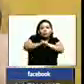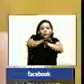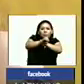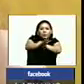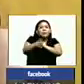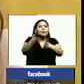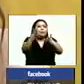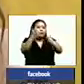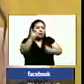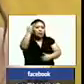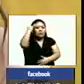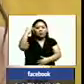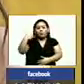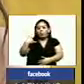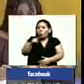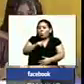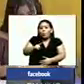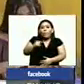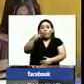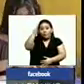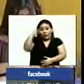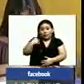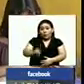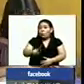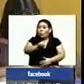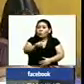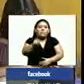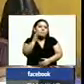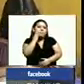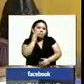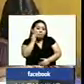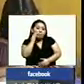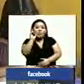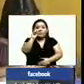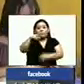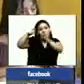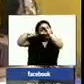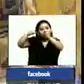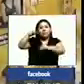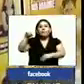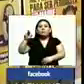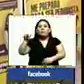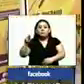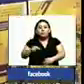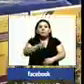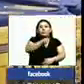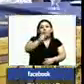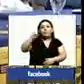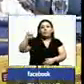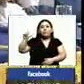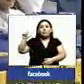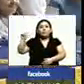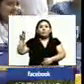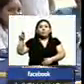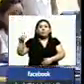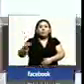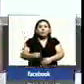Queremos Ser Niñas, No Madres. Con imágenes de Juan Castellanos, Ileana Leiva, Noticiero Hechos.